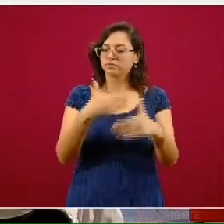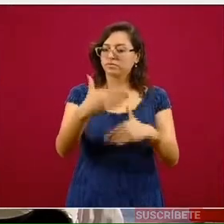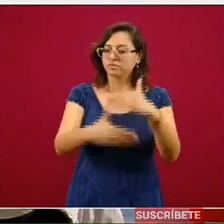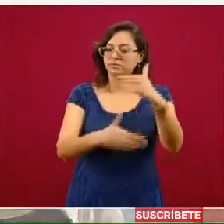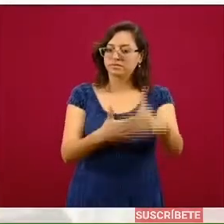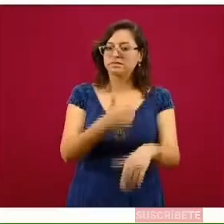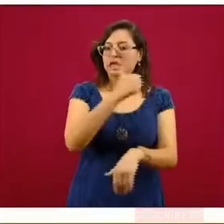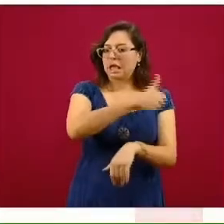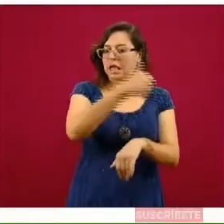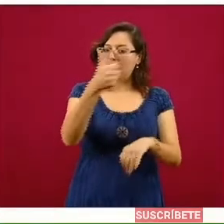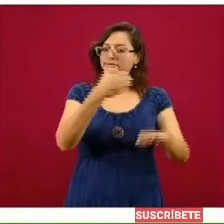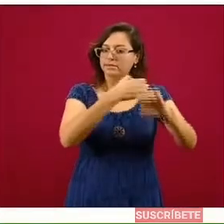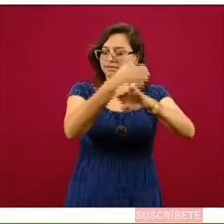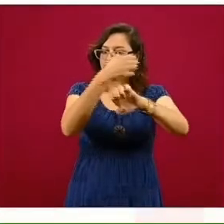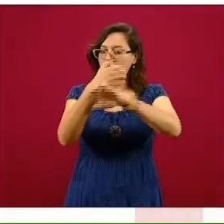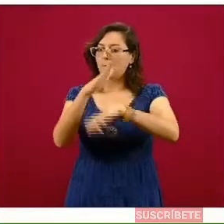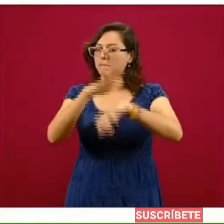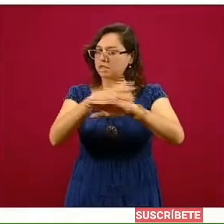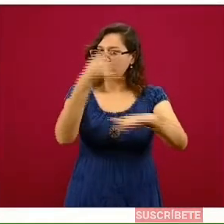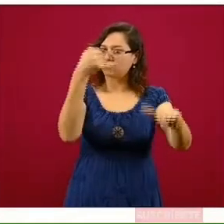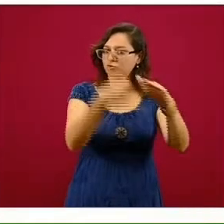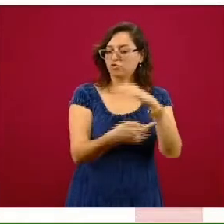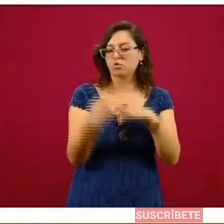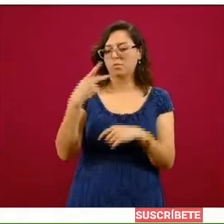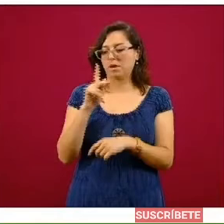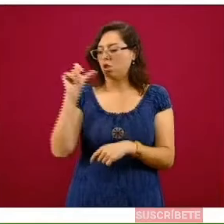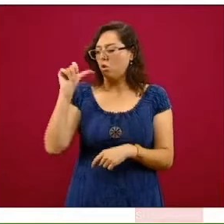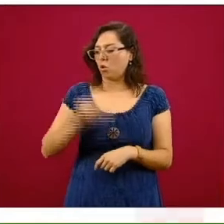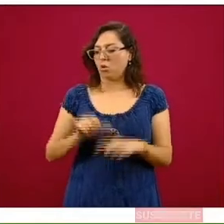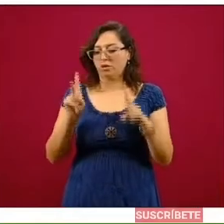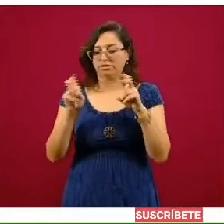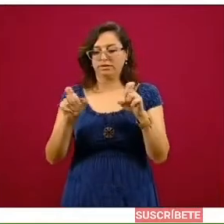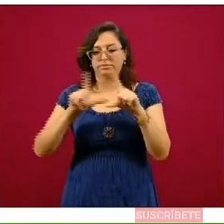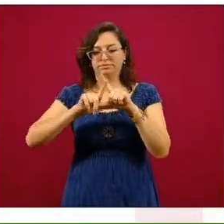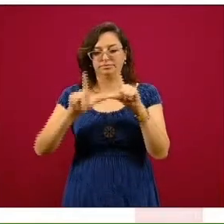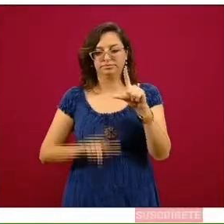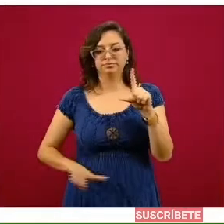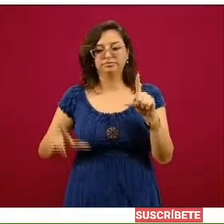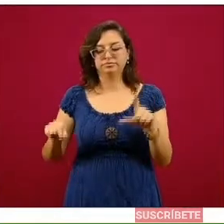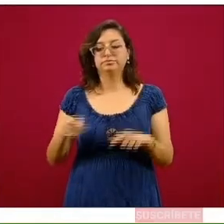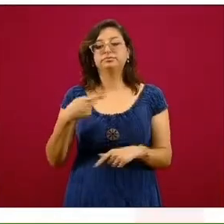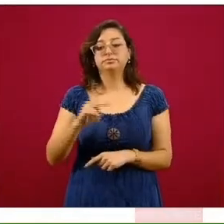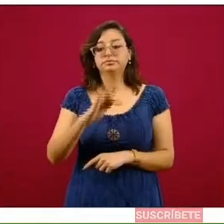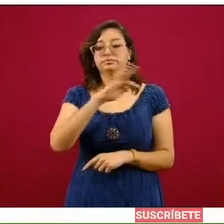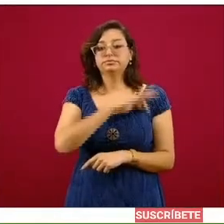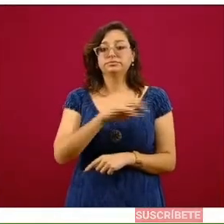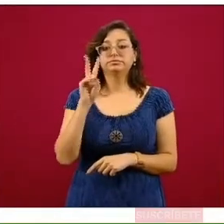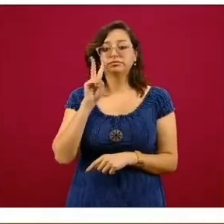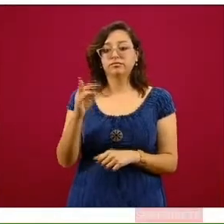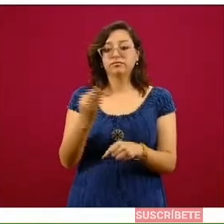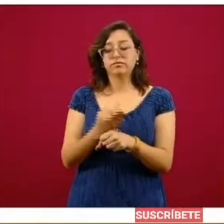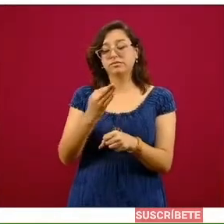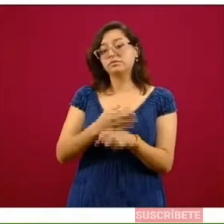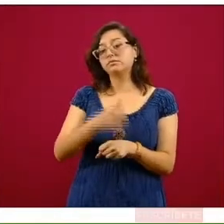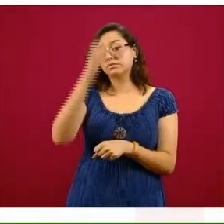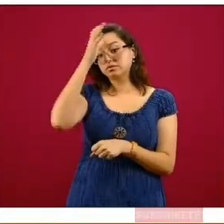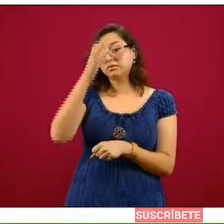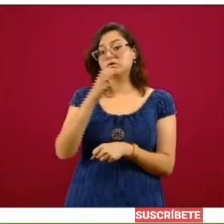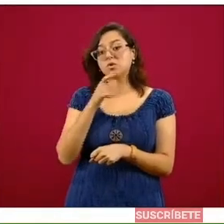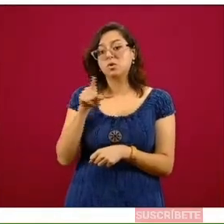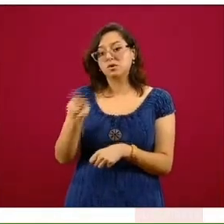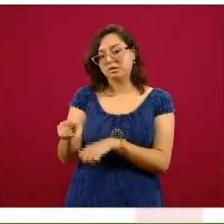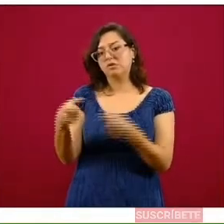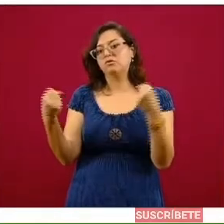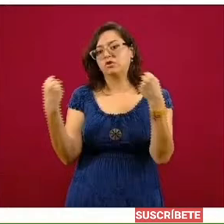ir platicando un poco de detalle. Y ahí va a estar el caso de Coahuila, en donde vemos también algunos retos, sobre todo en la